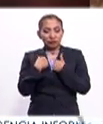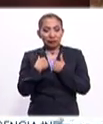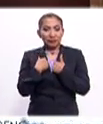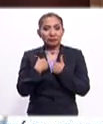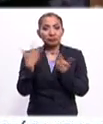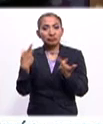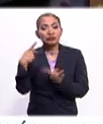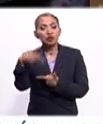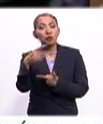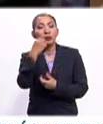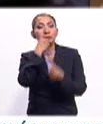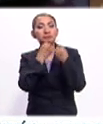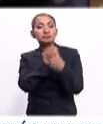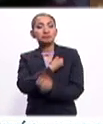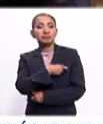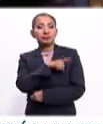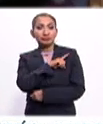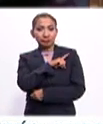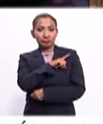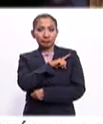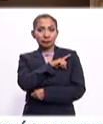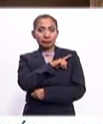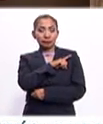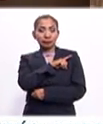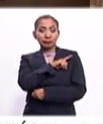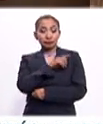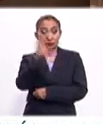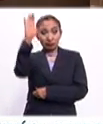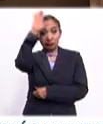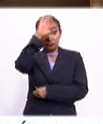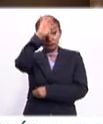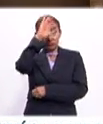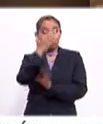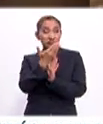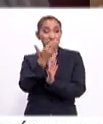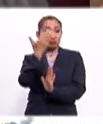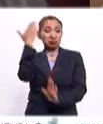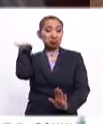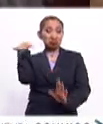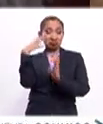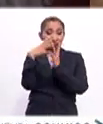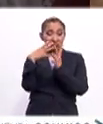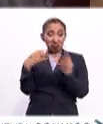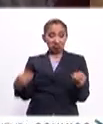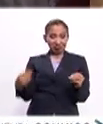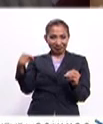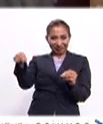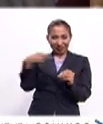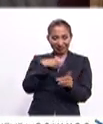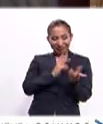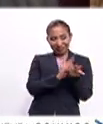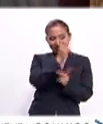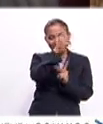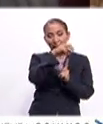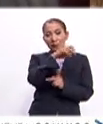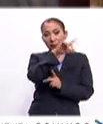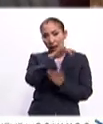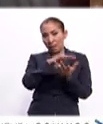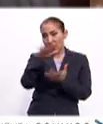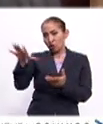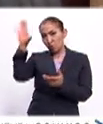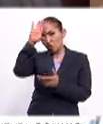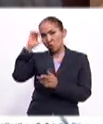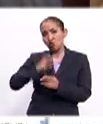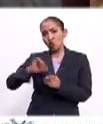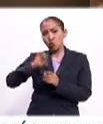tú tengas una alimentación sana. Las culturas habrían desaparecido, las culturas que cultivan la milpa, que son la